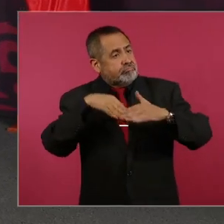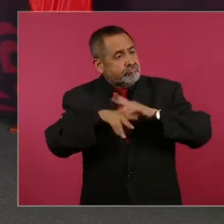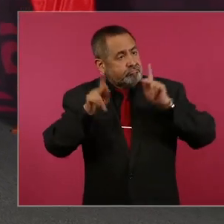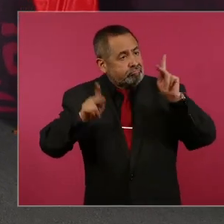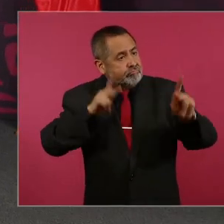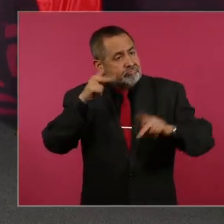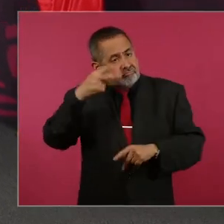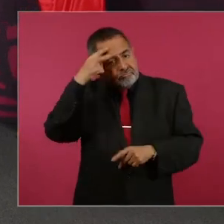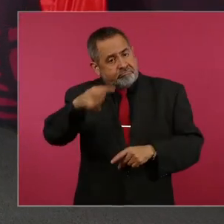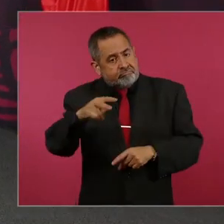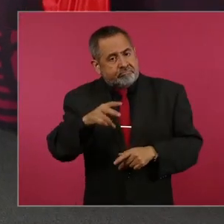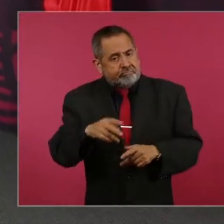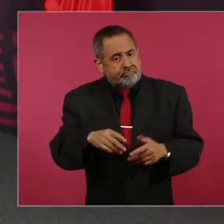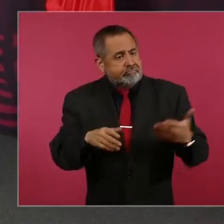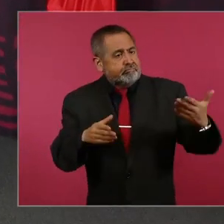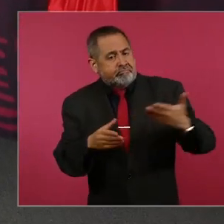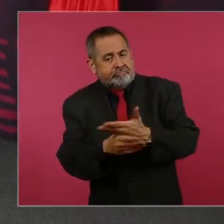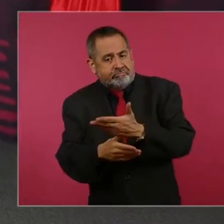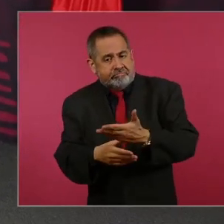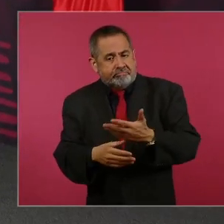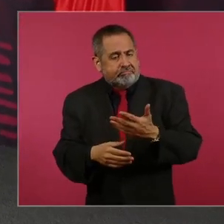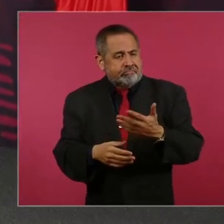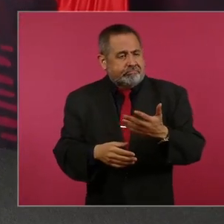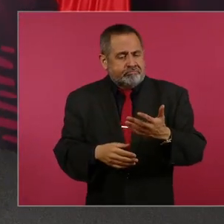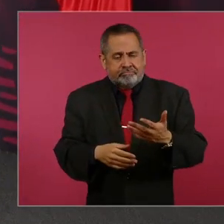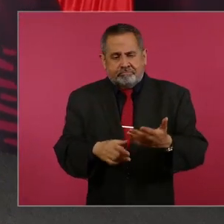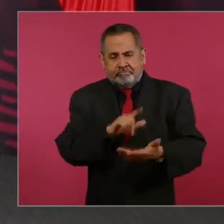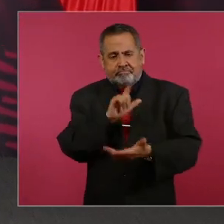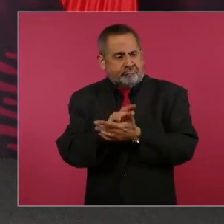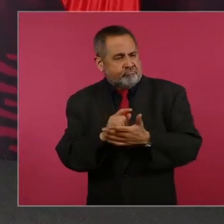o transitaran por Tamaulipas,